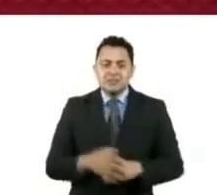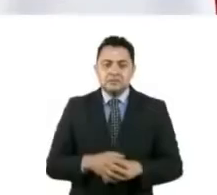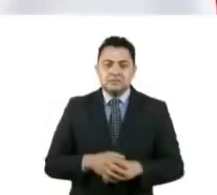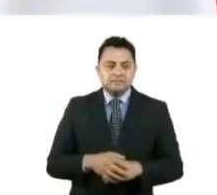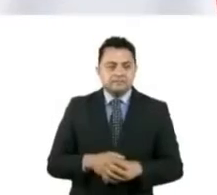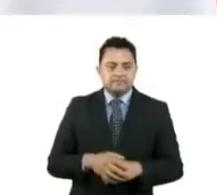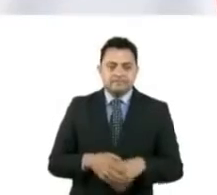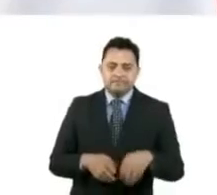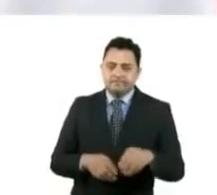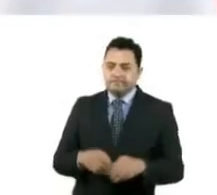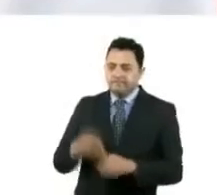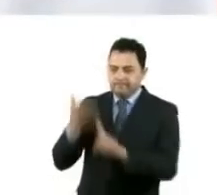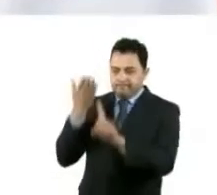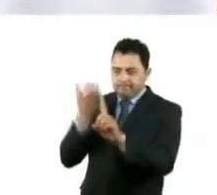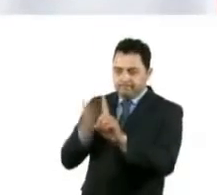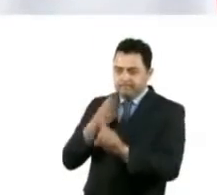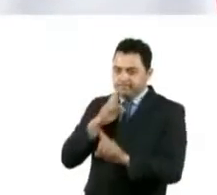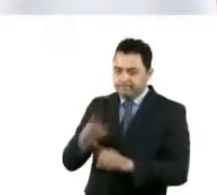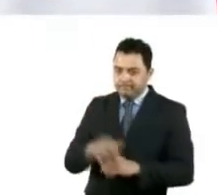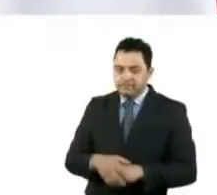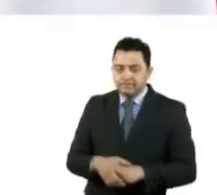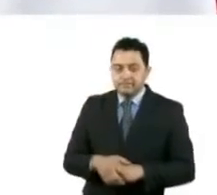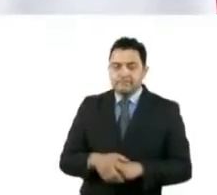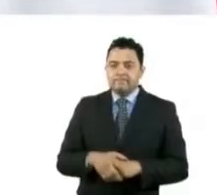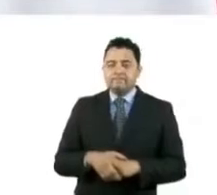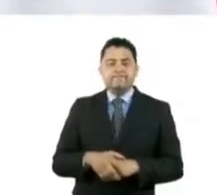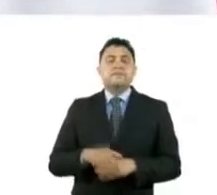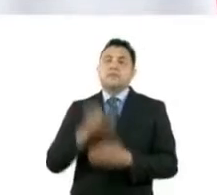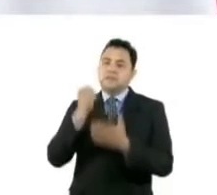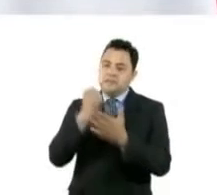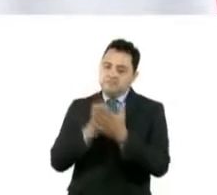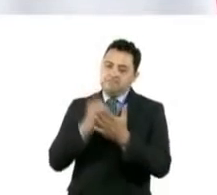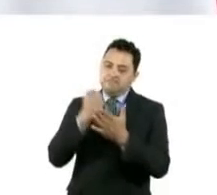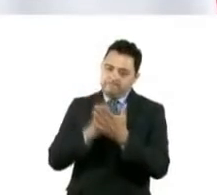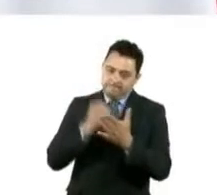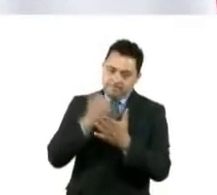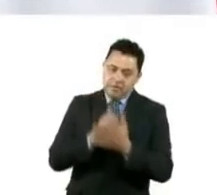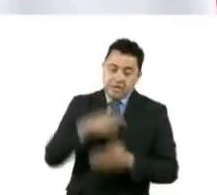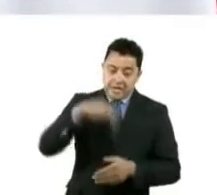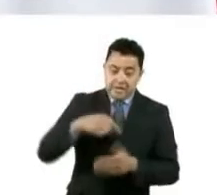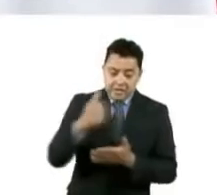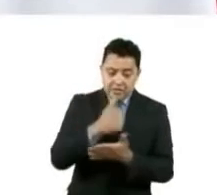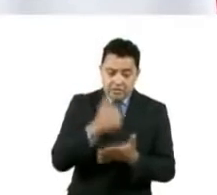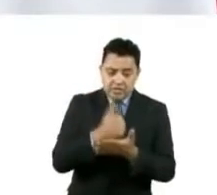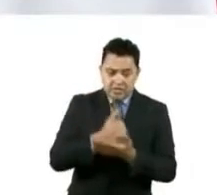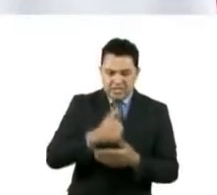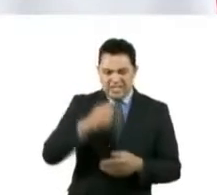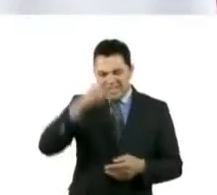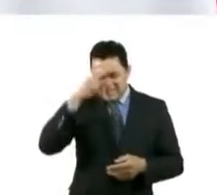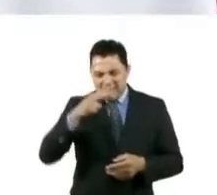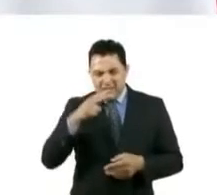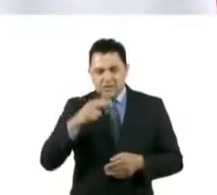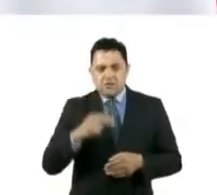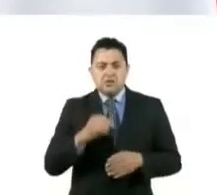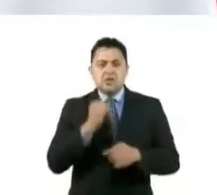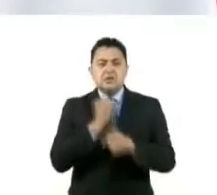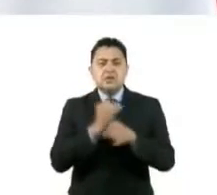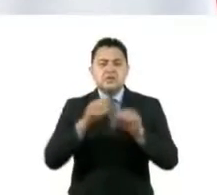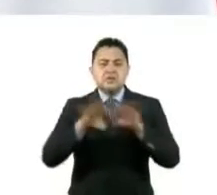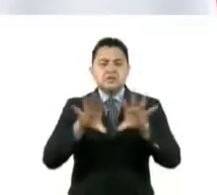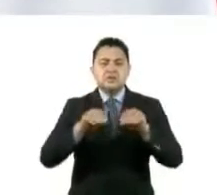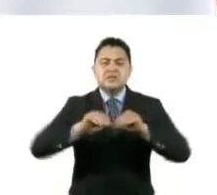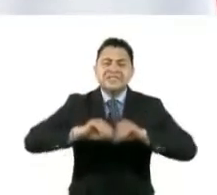Bueno, siempre insistir que en la ciudad se ha dado información y se ha orientado al uso